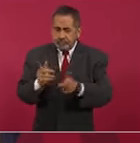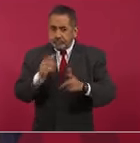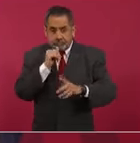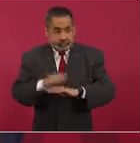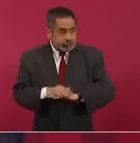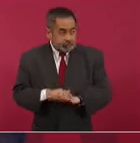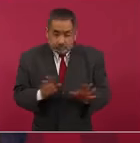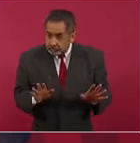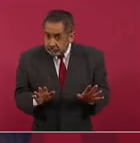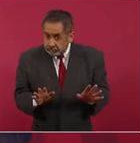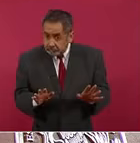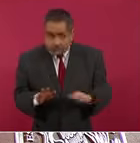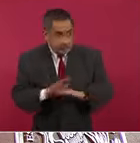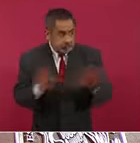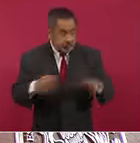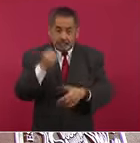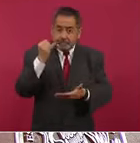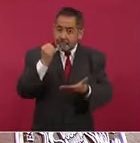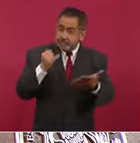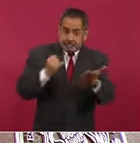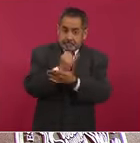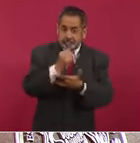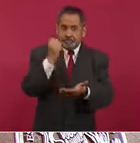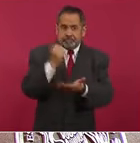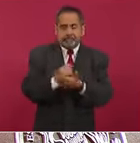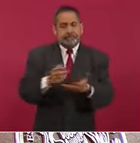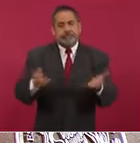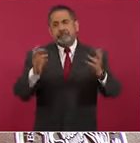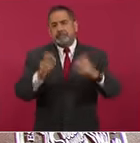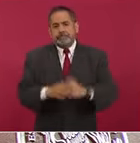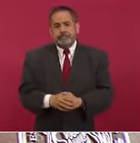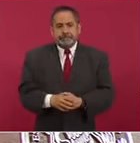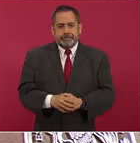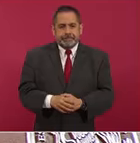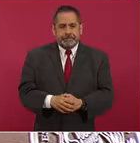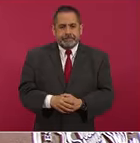Ya es definitivo. Sí, es decisión del tribunal.